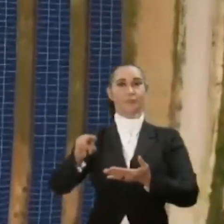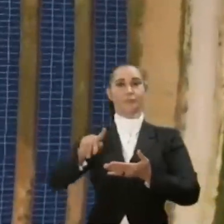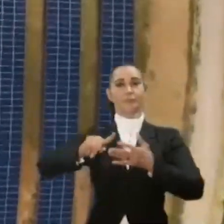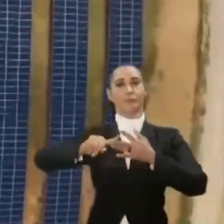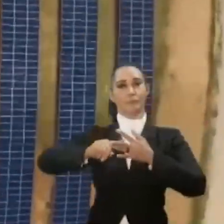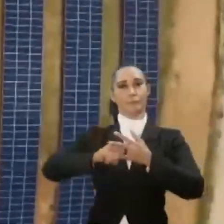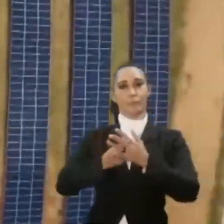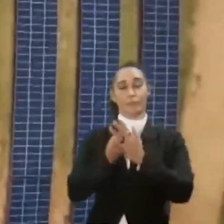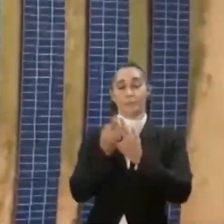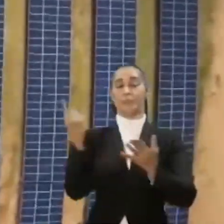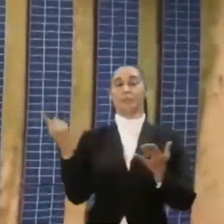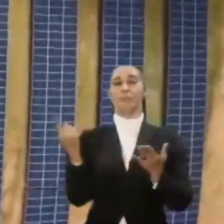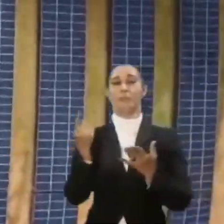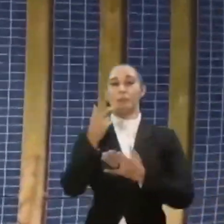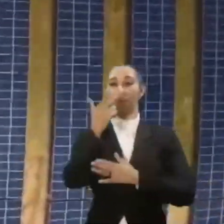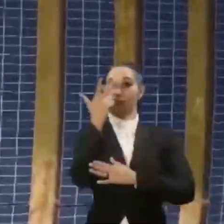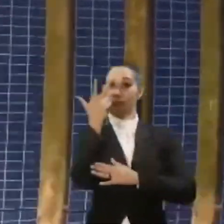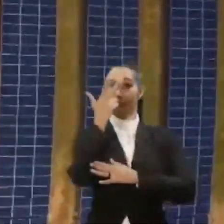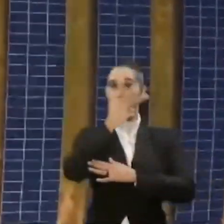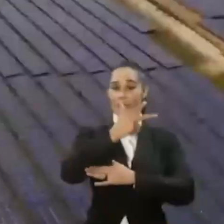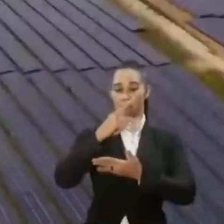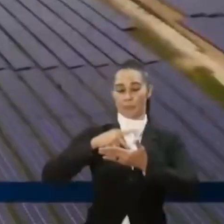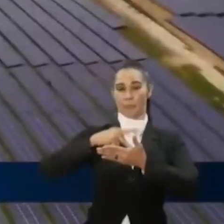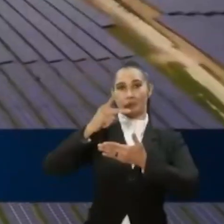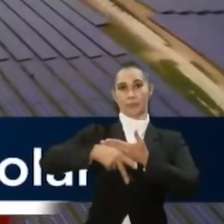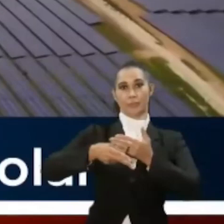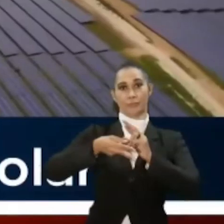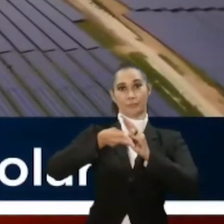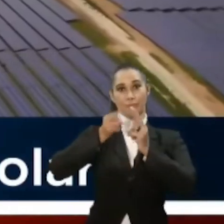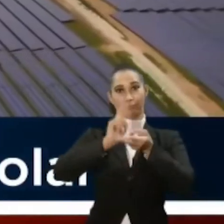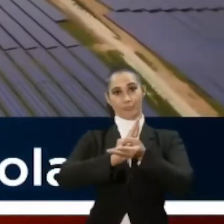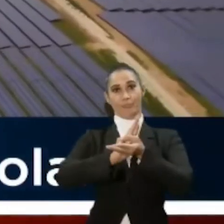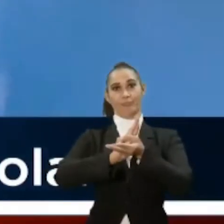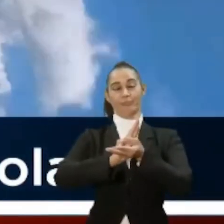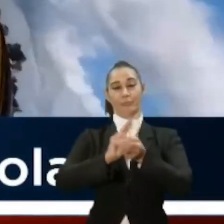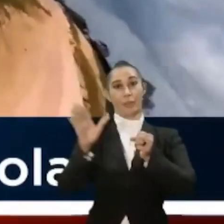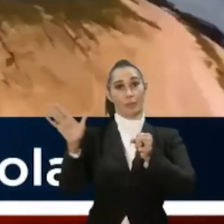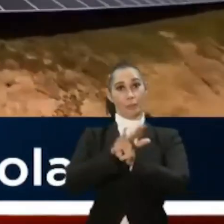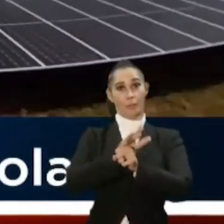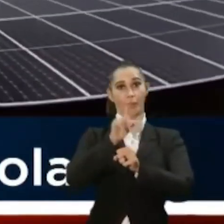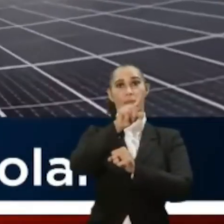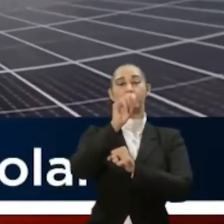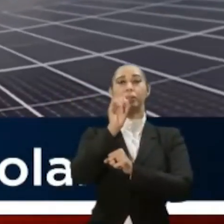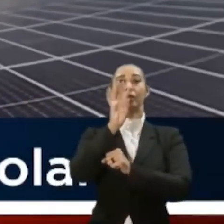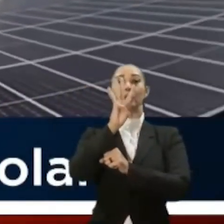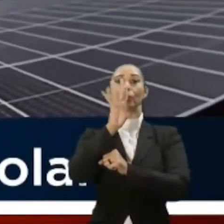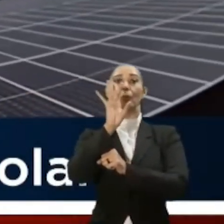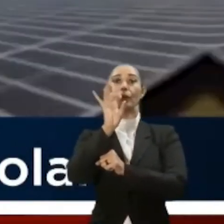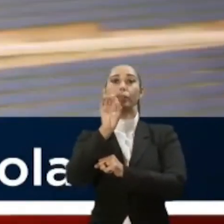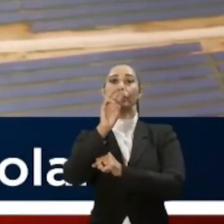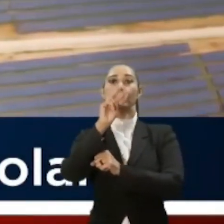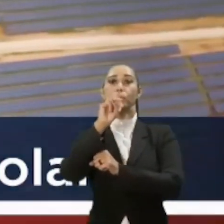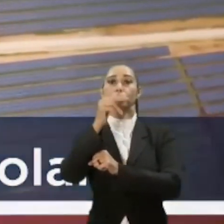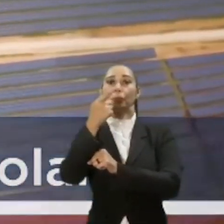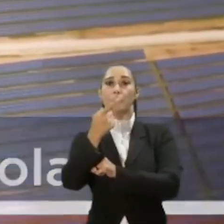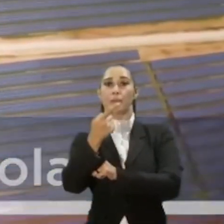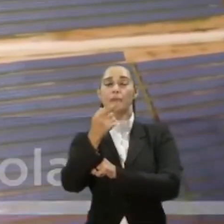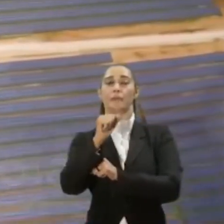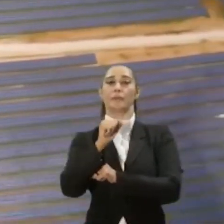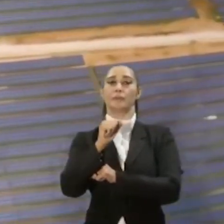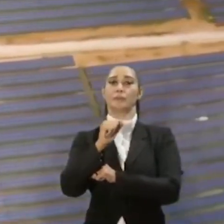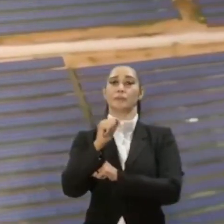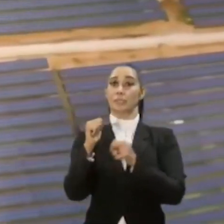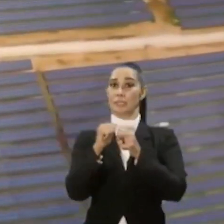entraron en operación 3 nuevos proyectos renovables para un total de 148 megavatios, con lo